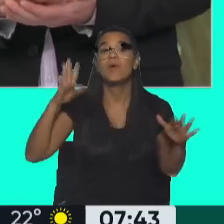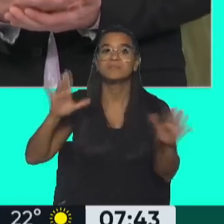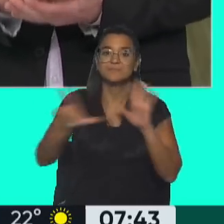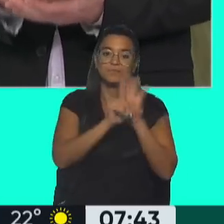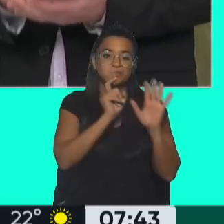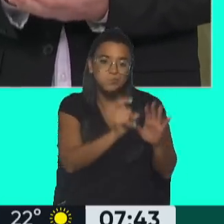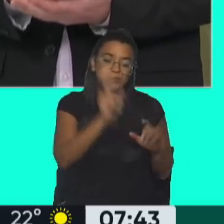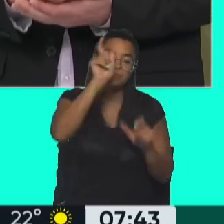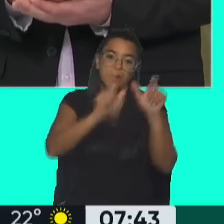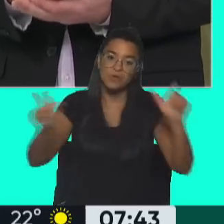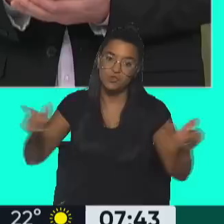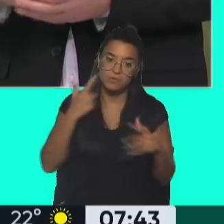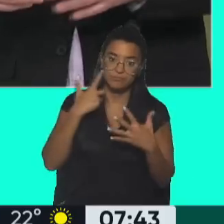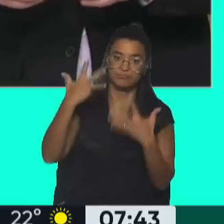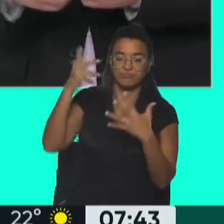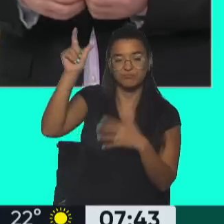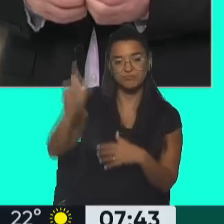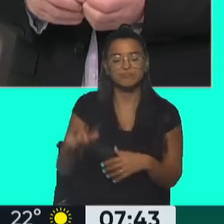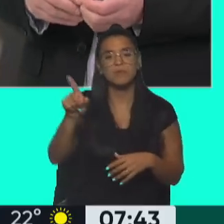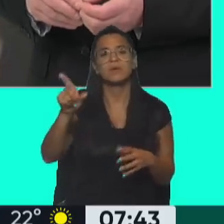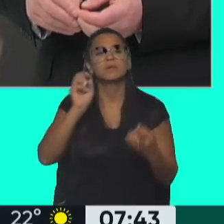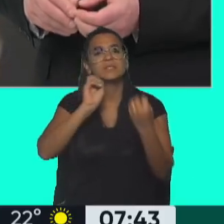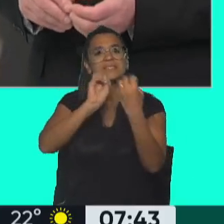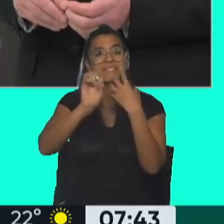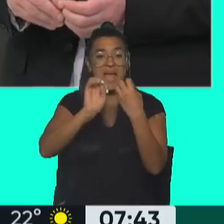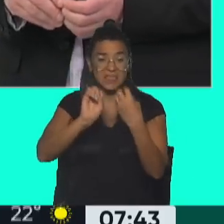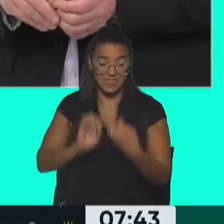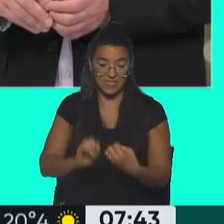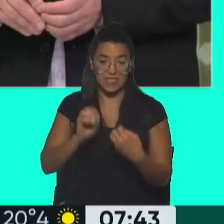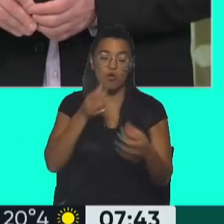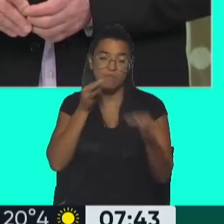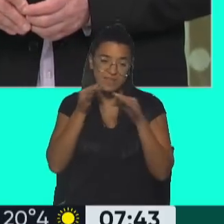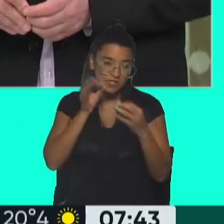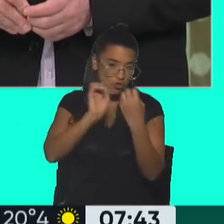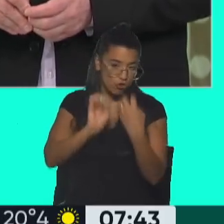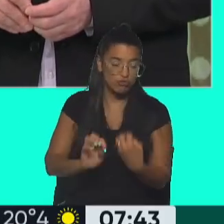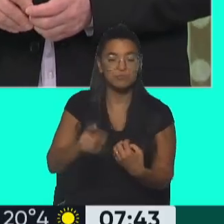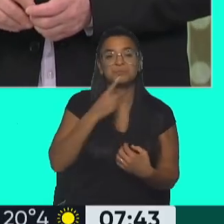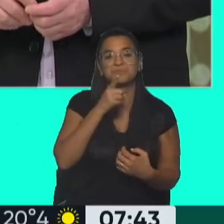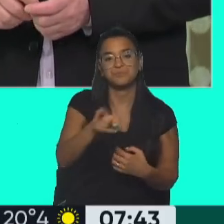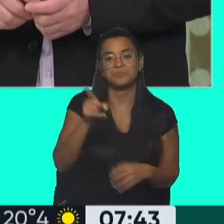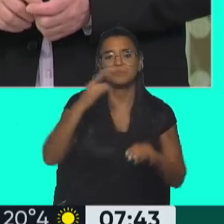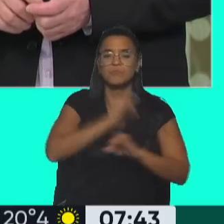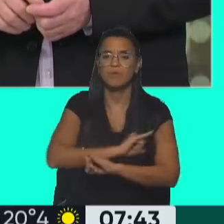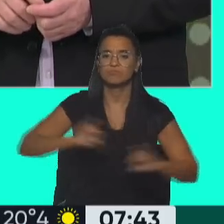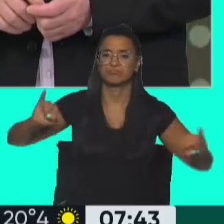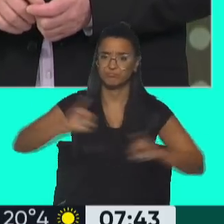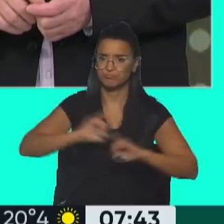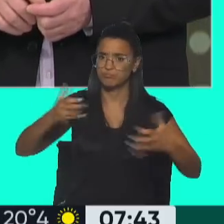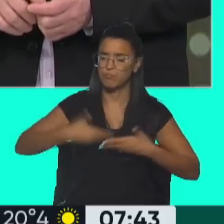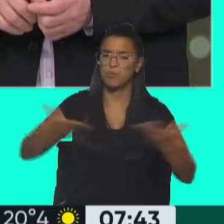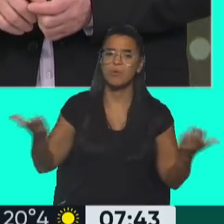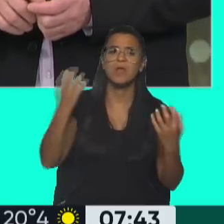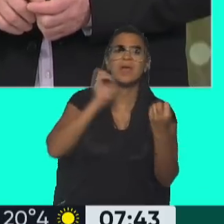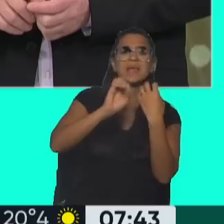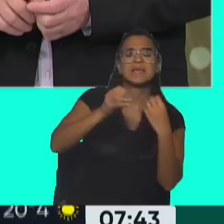y de personajes muy conocidos. Néstor, los chats, los que vamos a conocer ahora y a partir de lo que se difundió, digamos, públicamente, ¿son